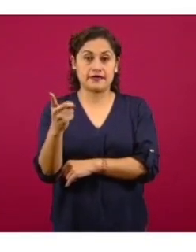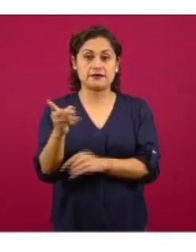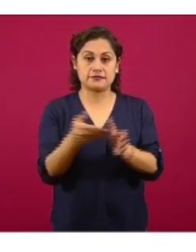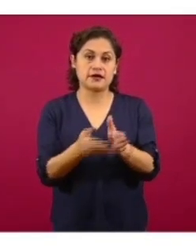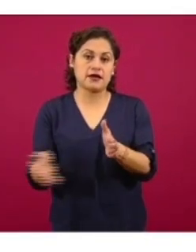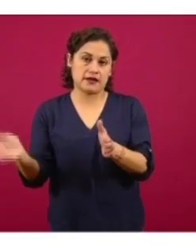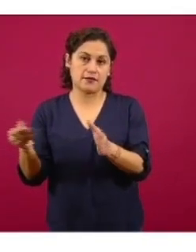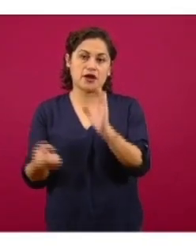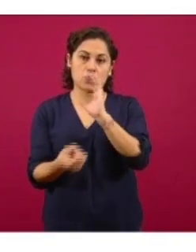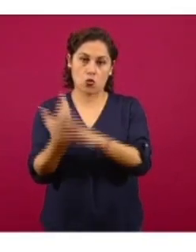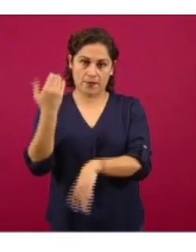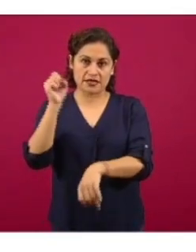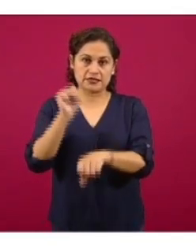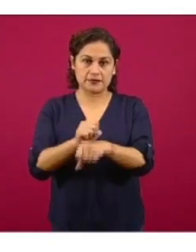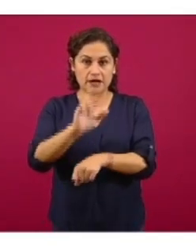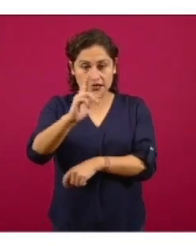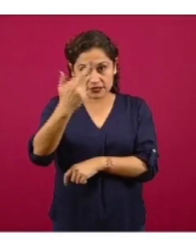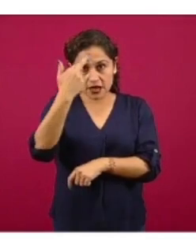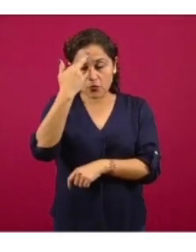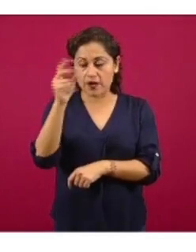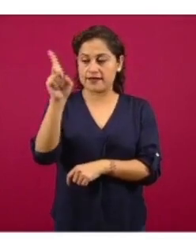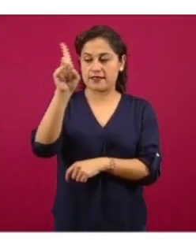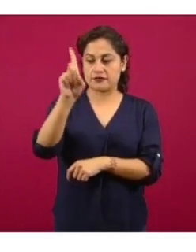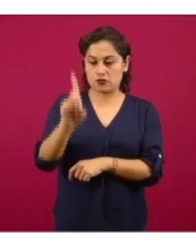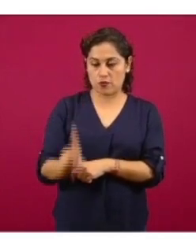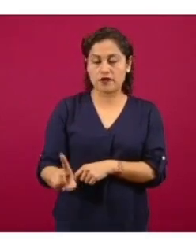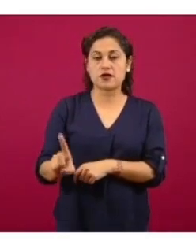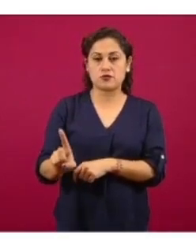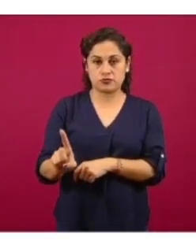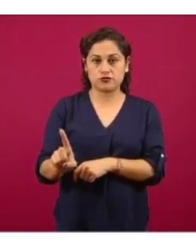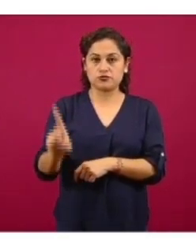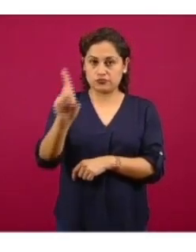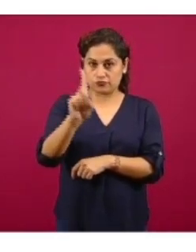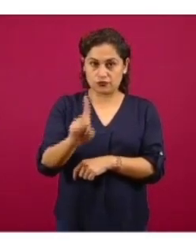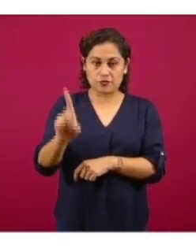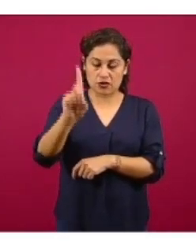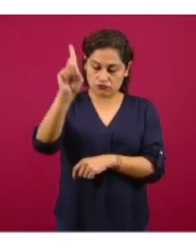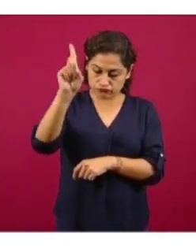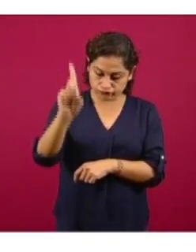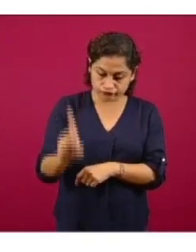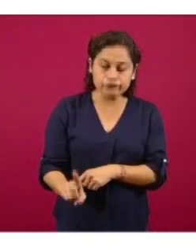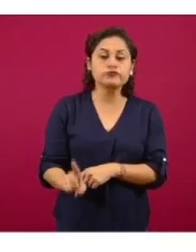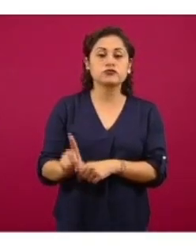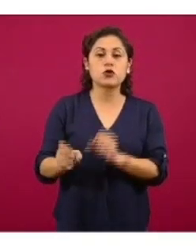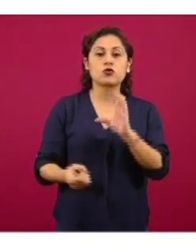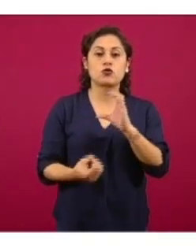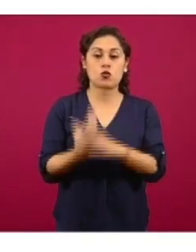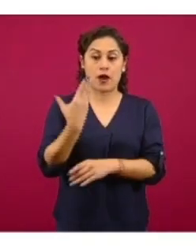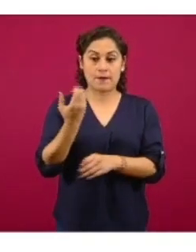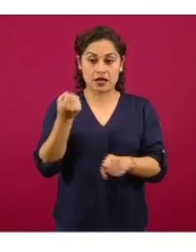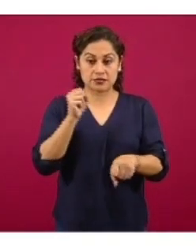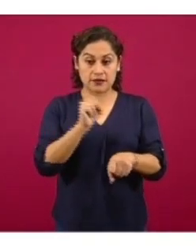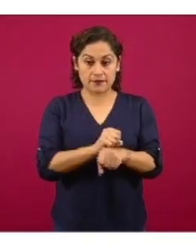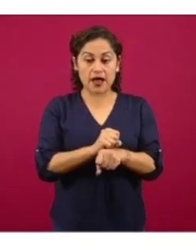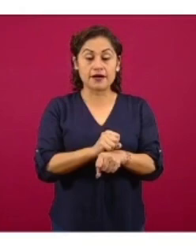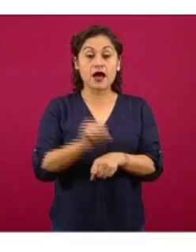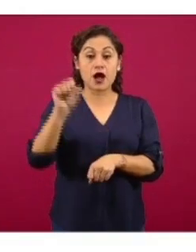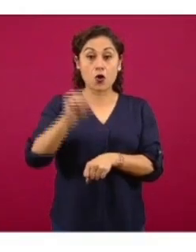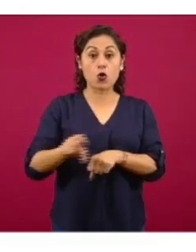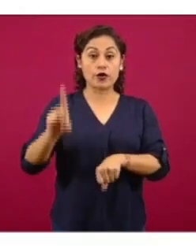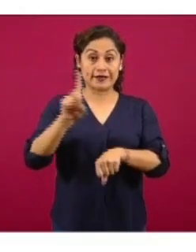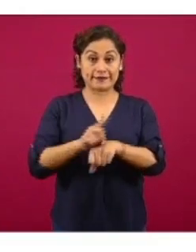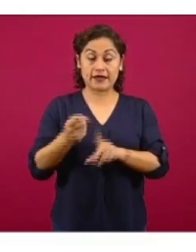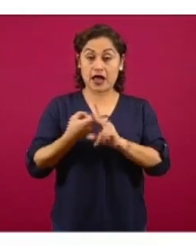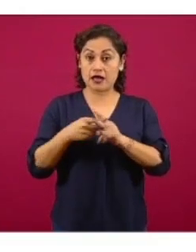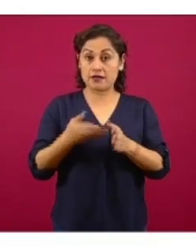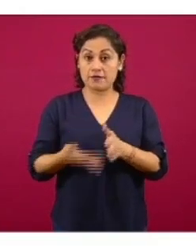nueva semana. Acuérdense que los domingos abrimos la semana y el día de hoy estamos abriendo una nueva semana y por lo